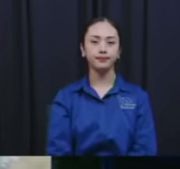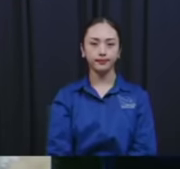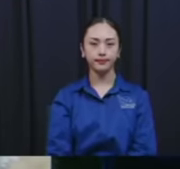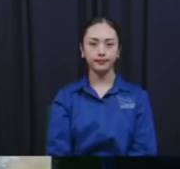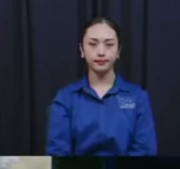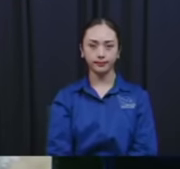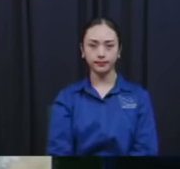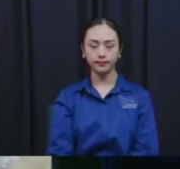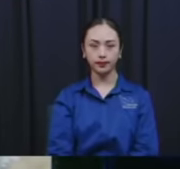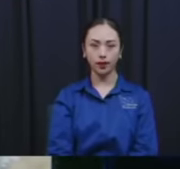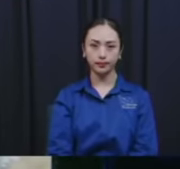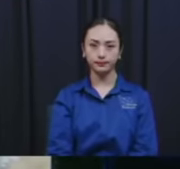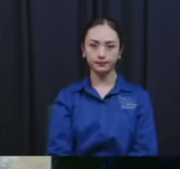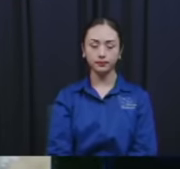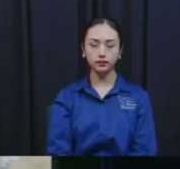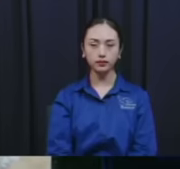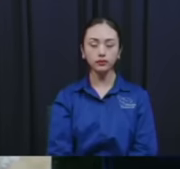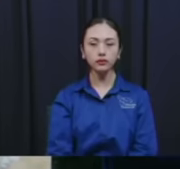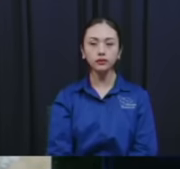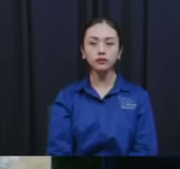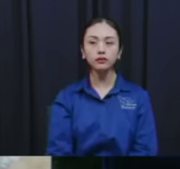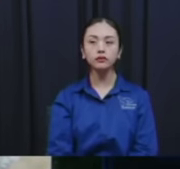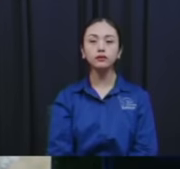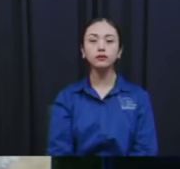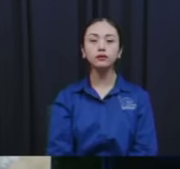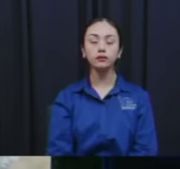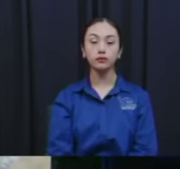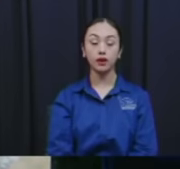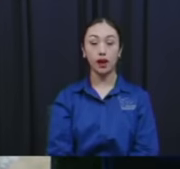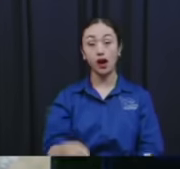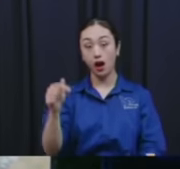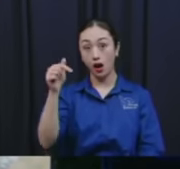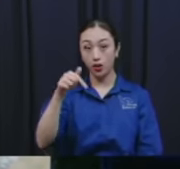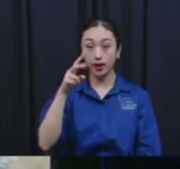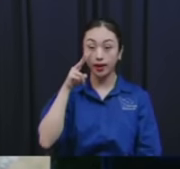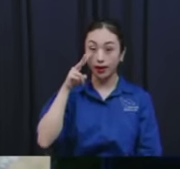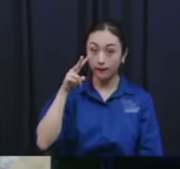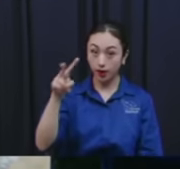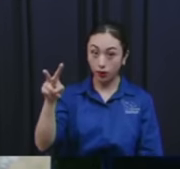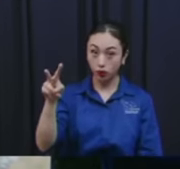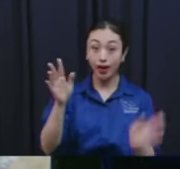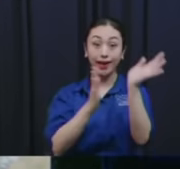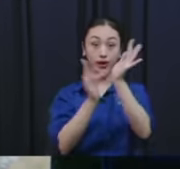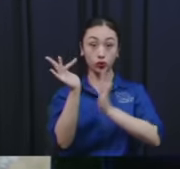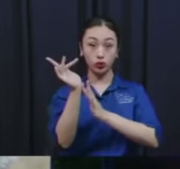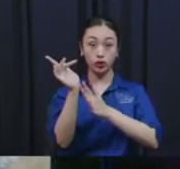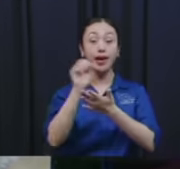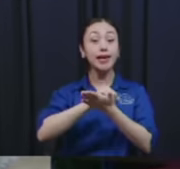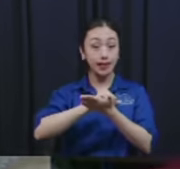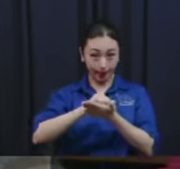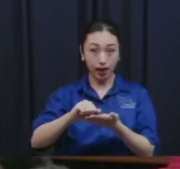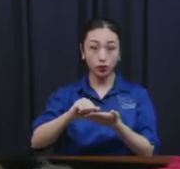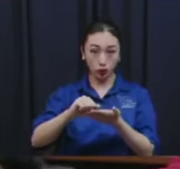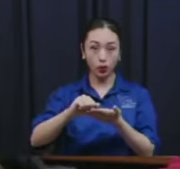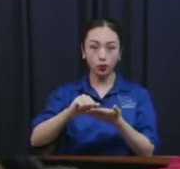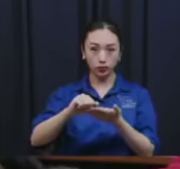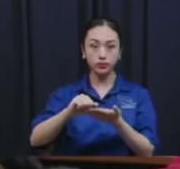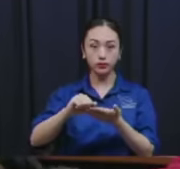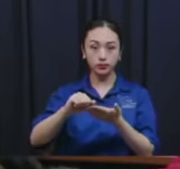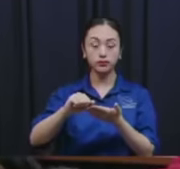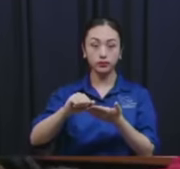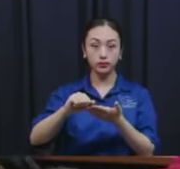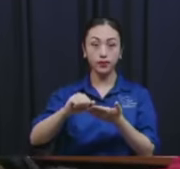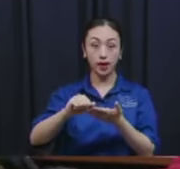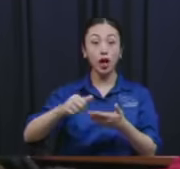ahí estaría la explicación digamos cuando vemos aquí Santo él es santo y y también